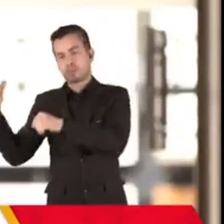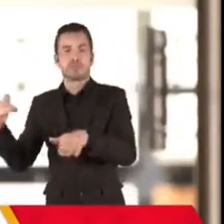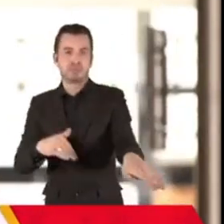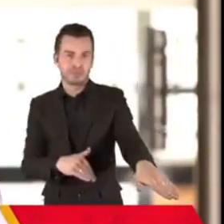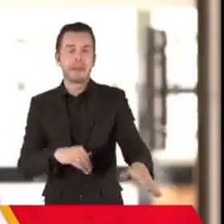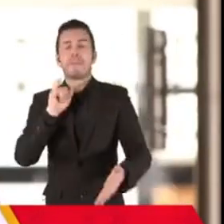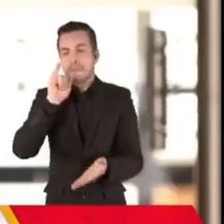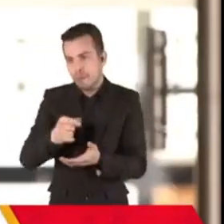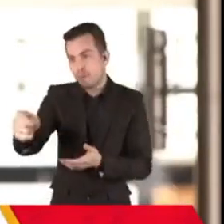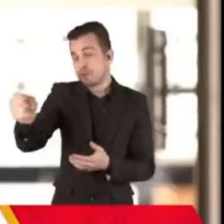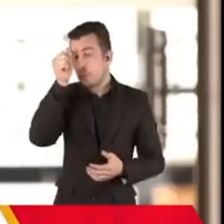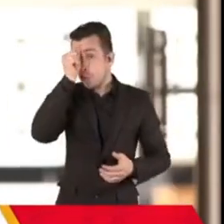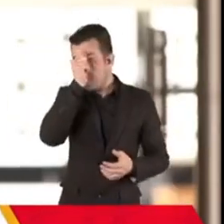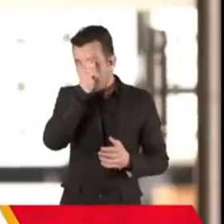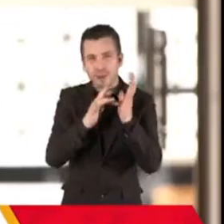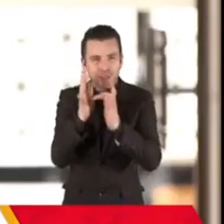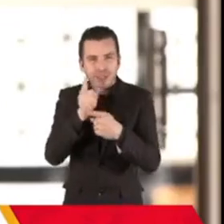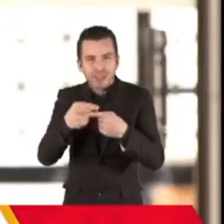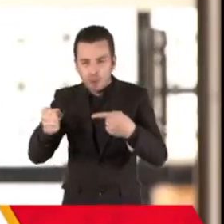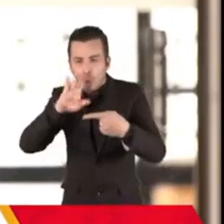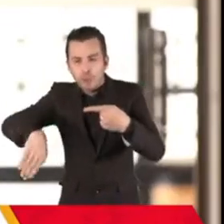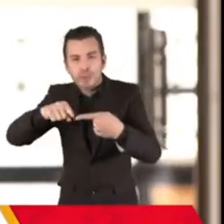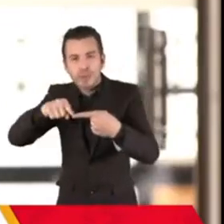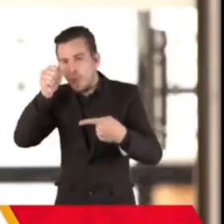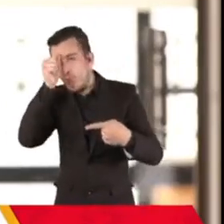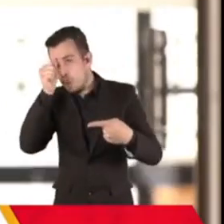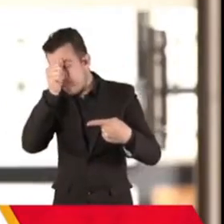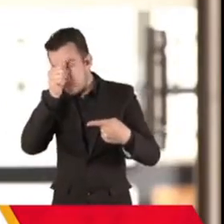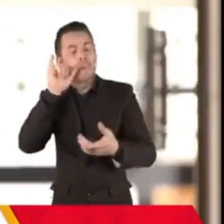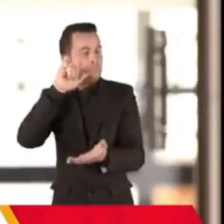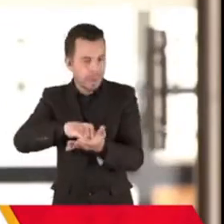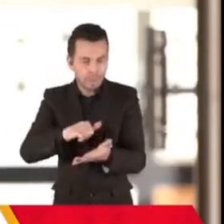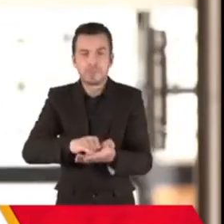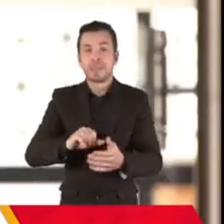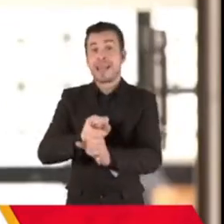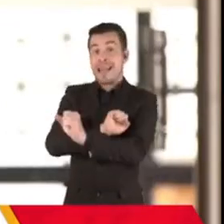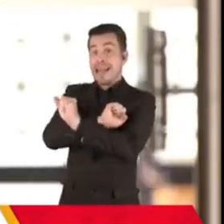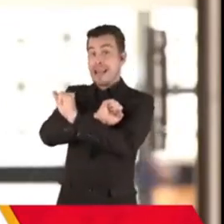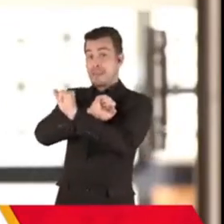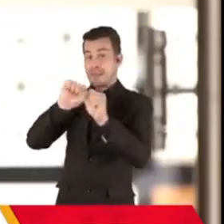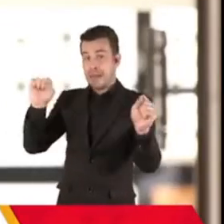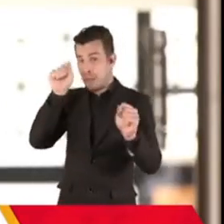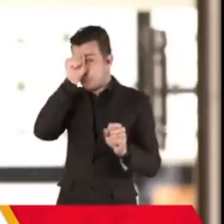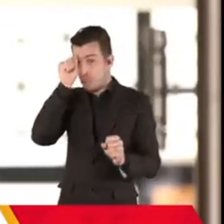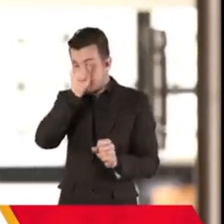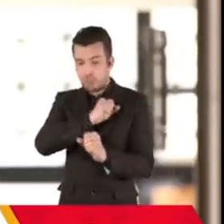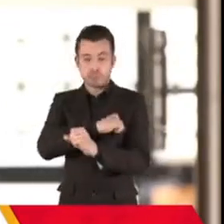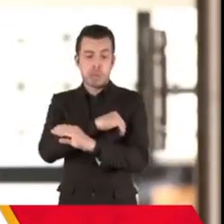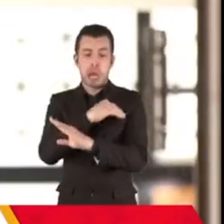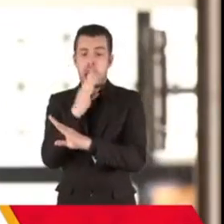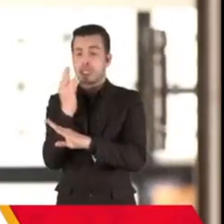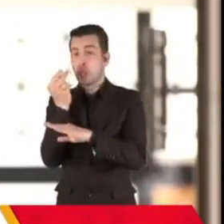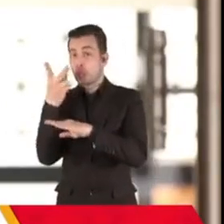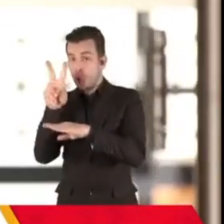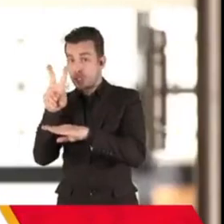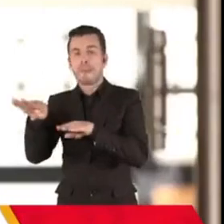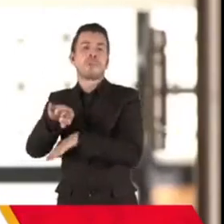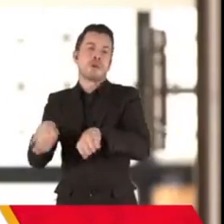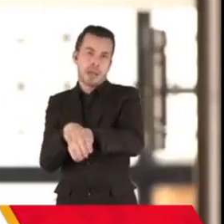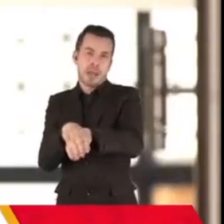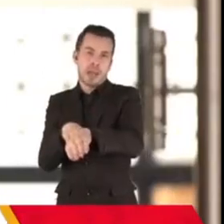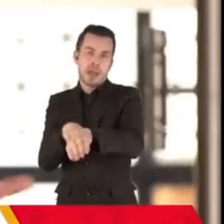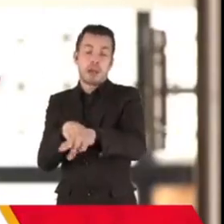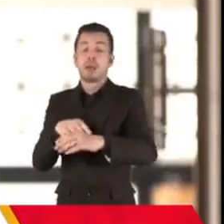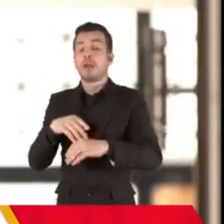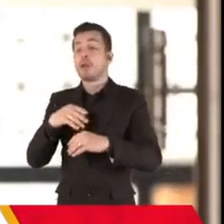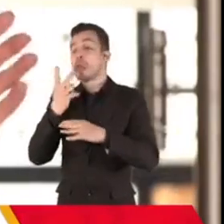habrá libre ingreso sin restricción de placa en la mañana del domingo santo hasta las 12 del día y a partir del